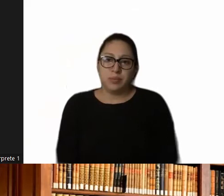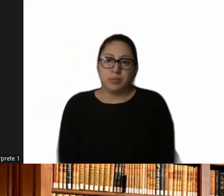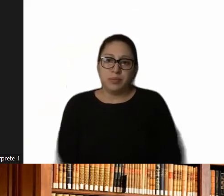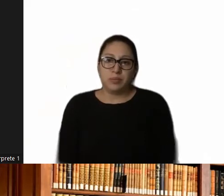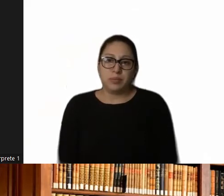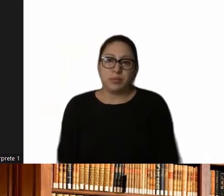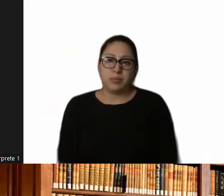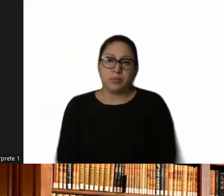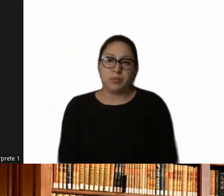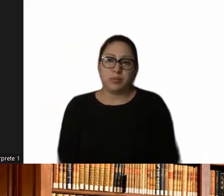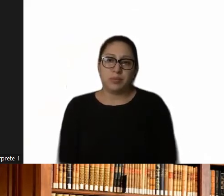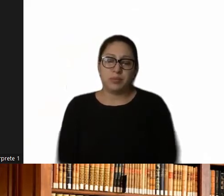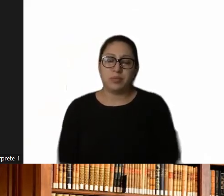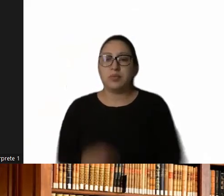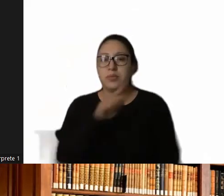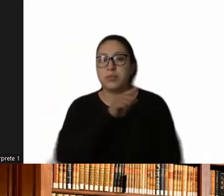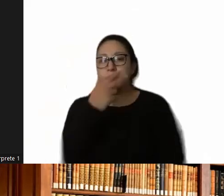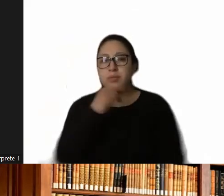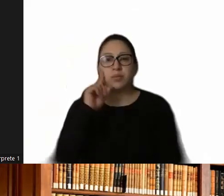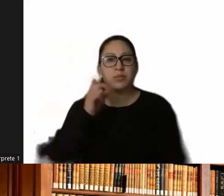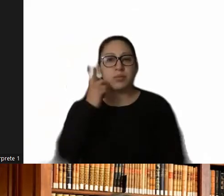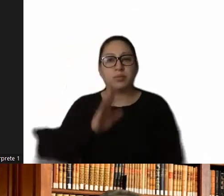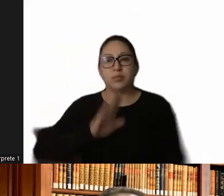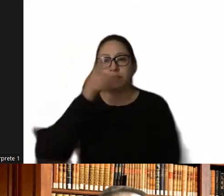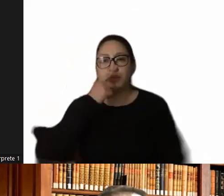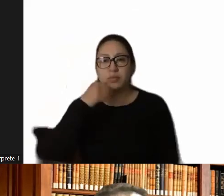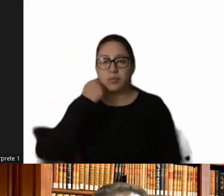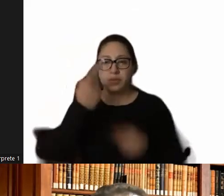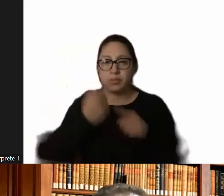¿Alguna diputada o diputado quiere hacer alguna otra observación? Si no...